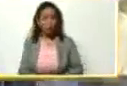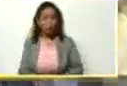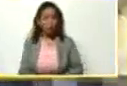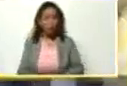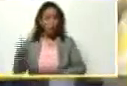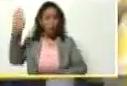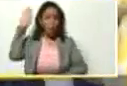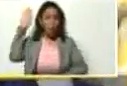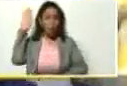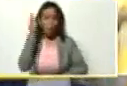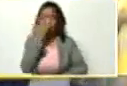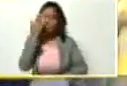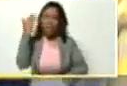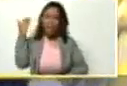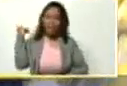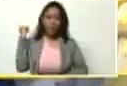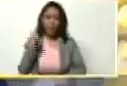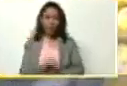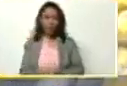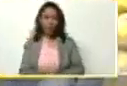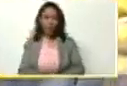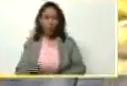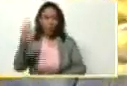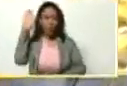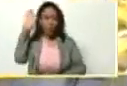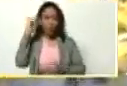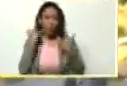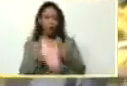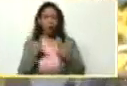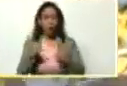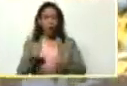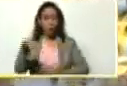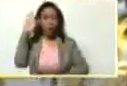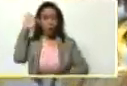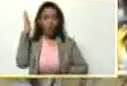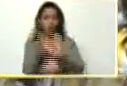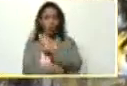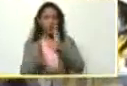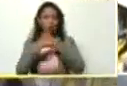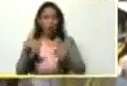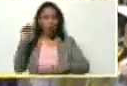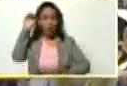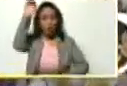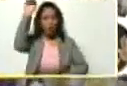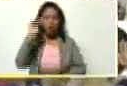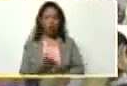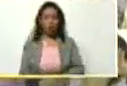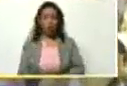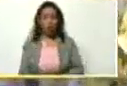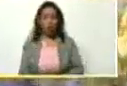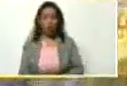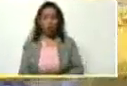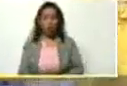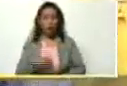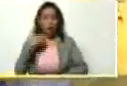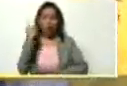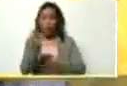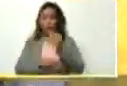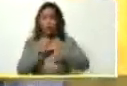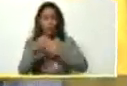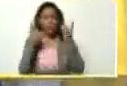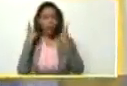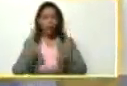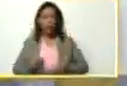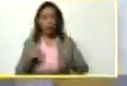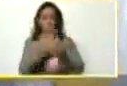juran por el pasado, por el presente y sobre todo por el futuro, no dar descanso a sus brazos